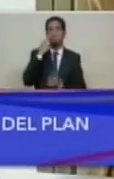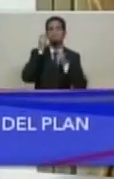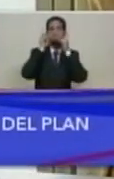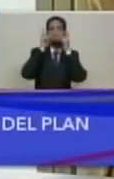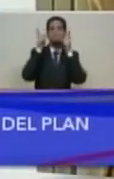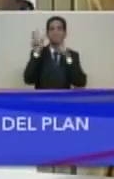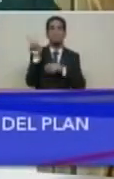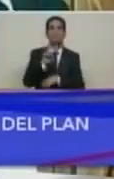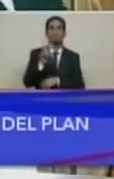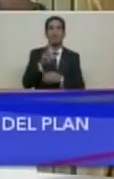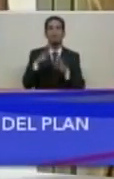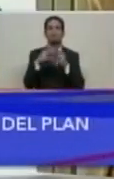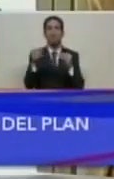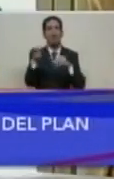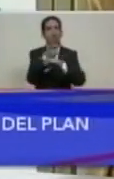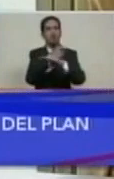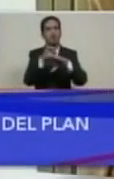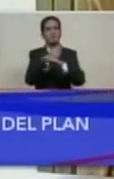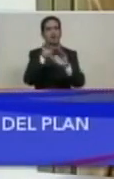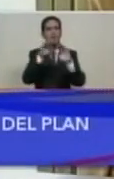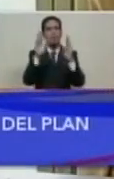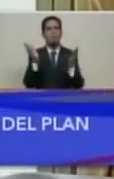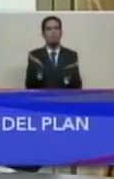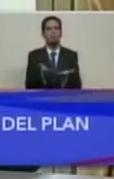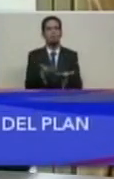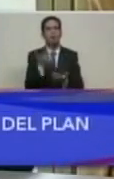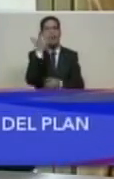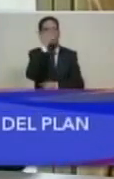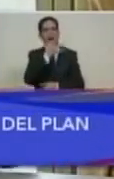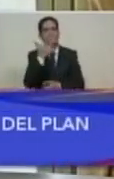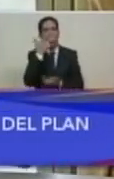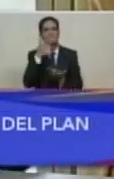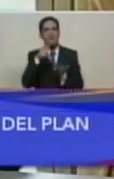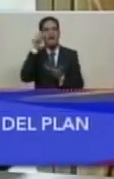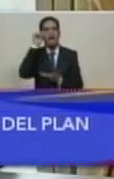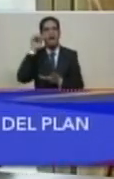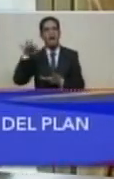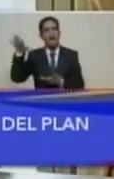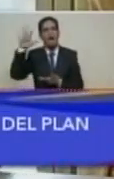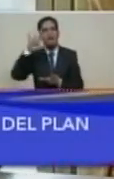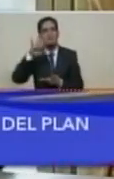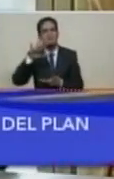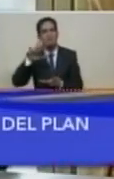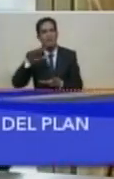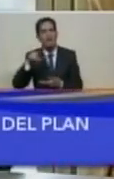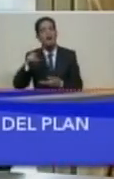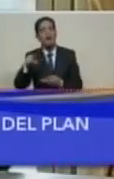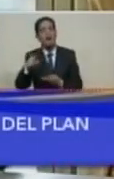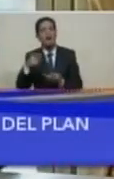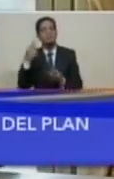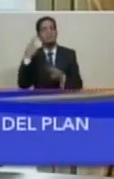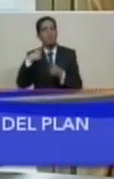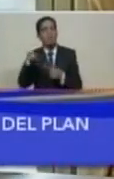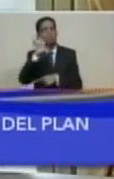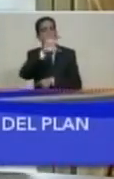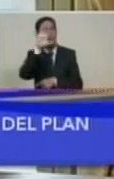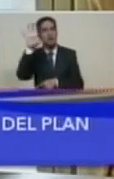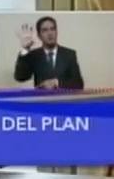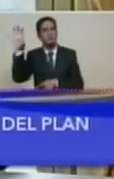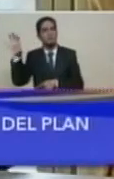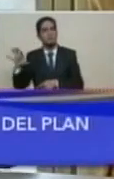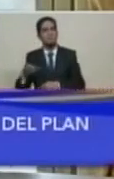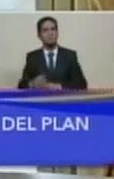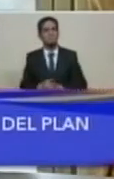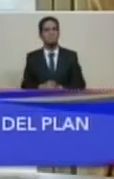los gobiernos del mundo, de África, de Asia y más allá, de América Latina, del Caribe, de los